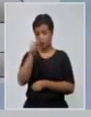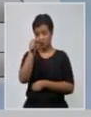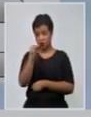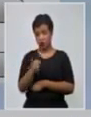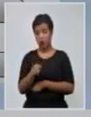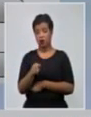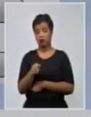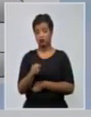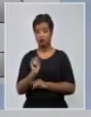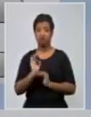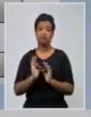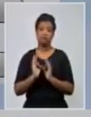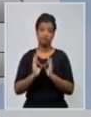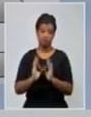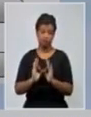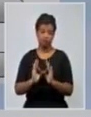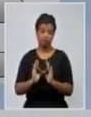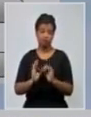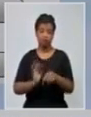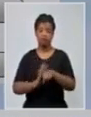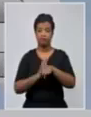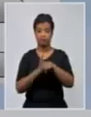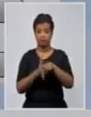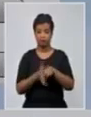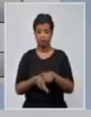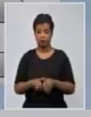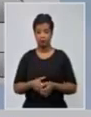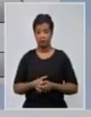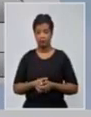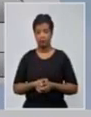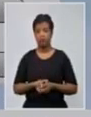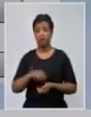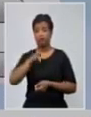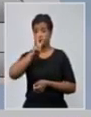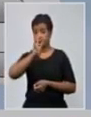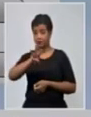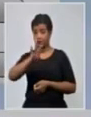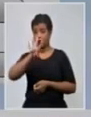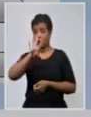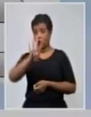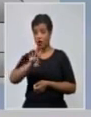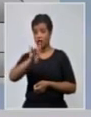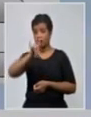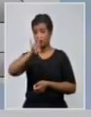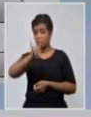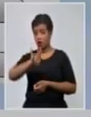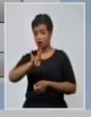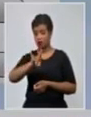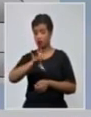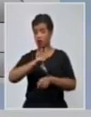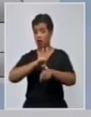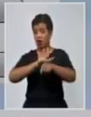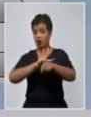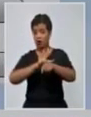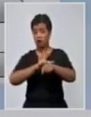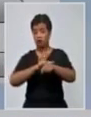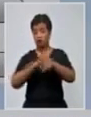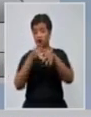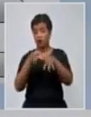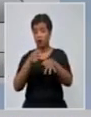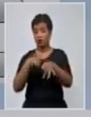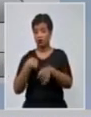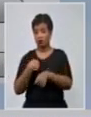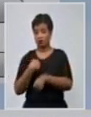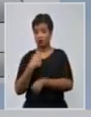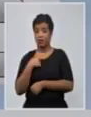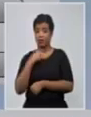personas con la COVID-19, 349 personas infectadas. Por eso te decía, Gisela,